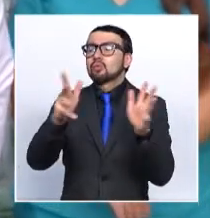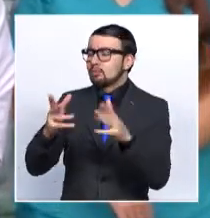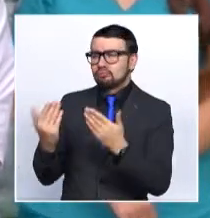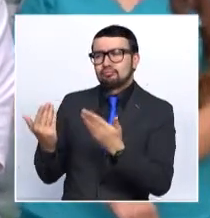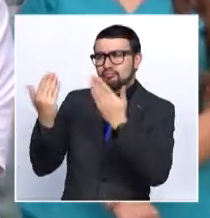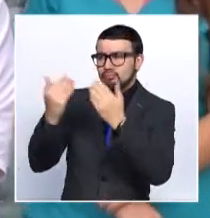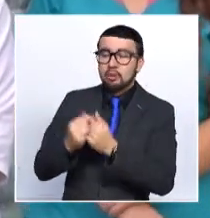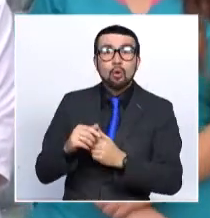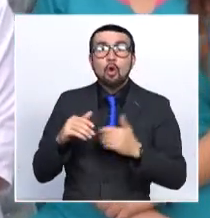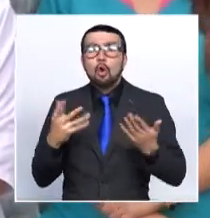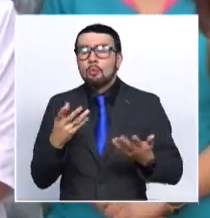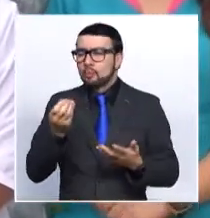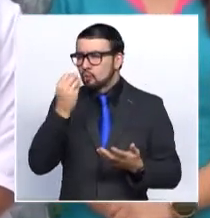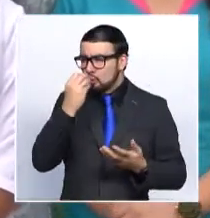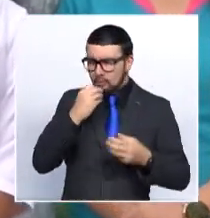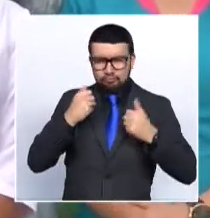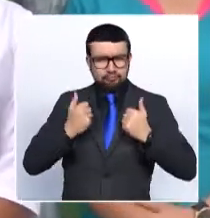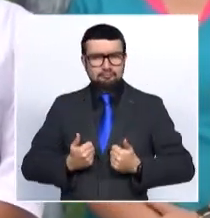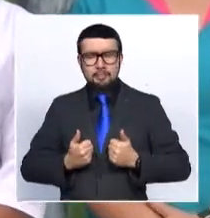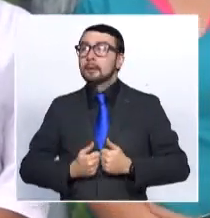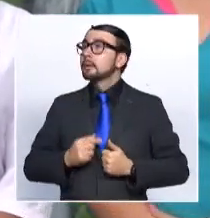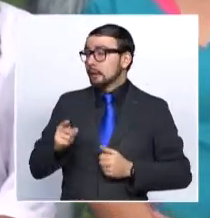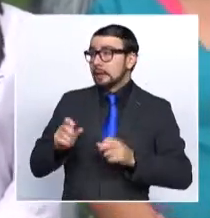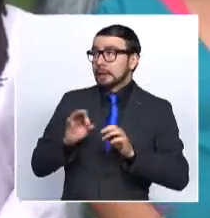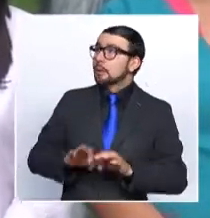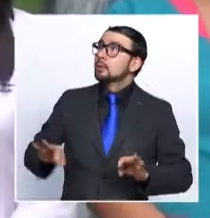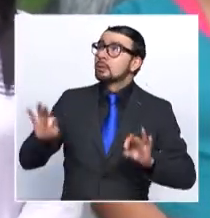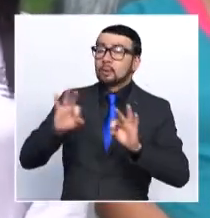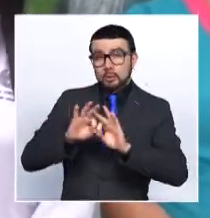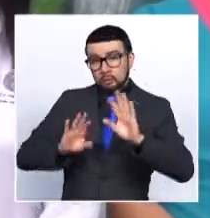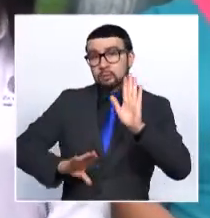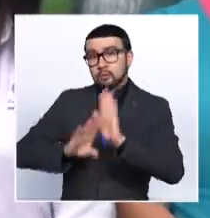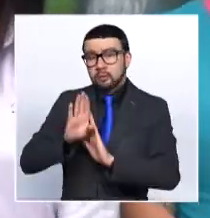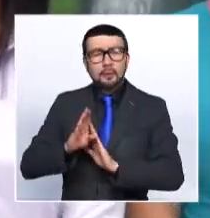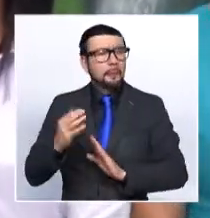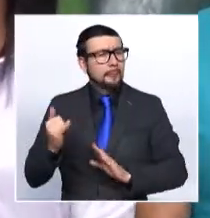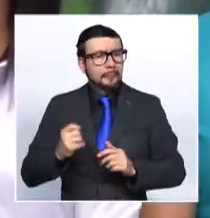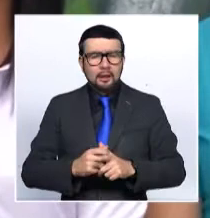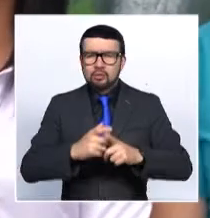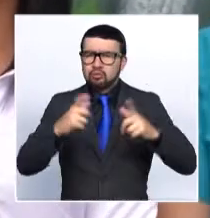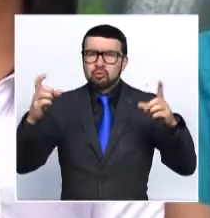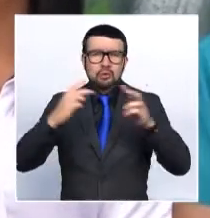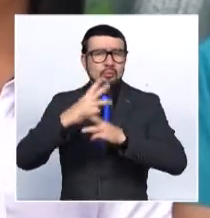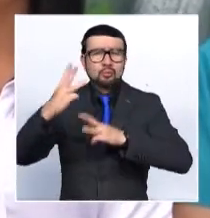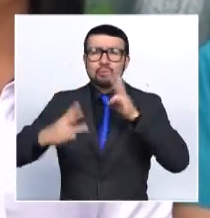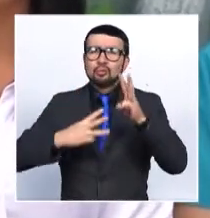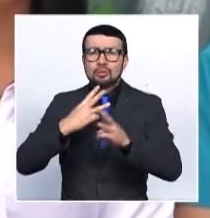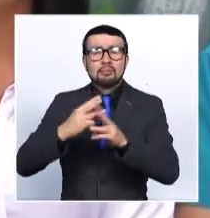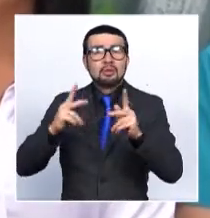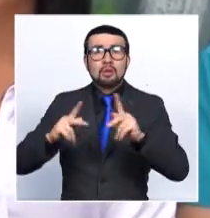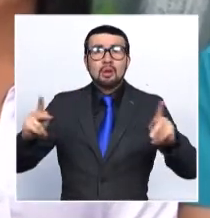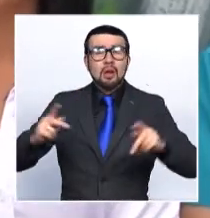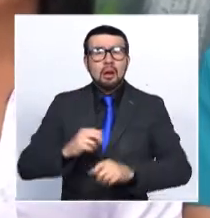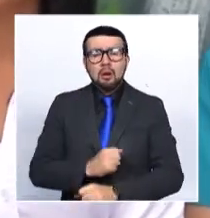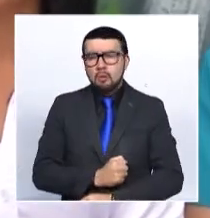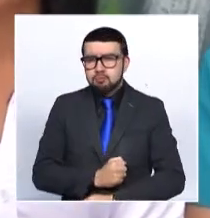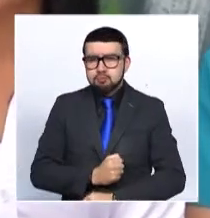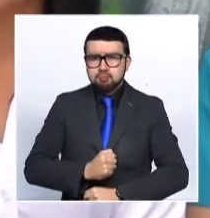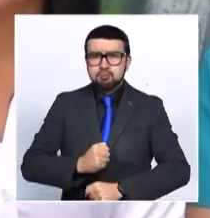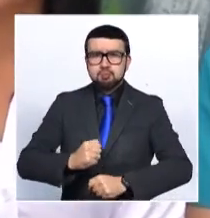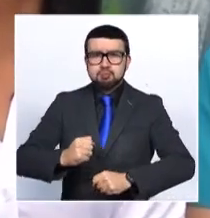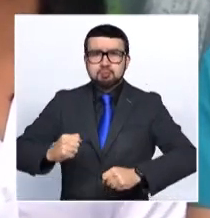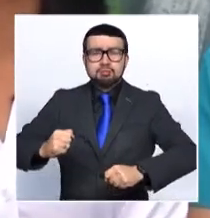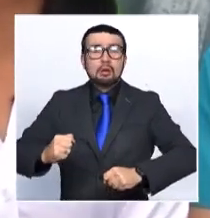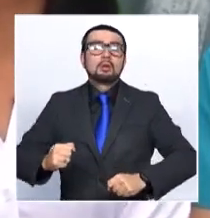cómo alimentarse mejor. Un factor determinante sobre la epidemia mundial que tenemos de inflamación crónica de bajo grado que genera